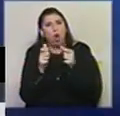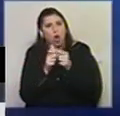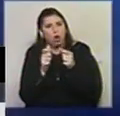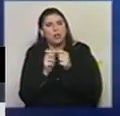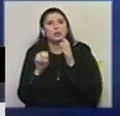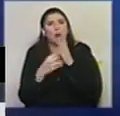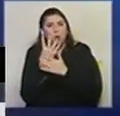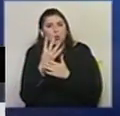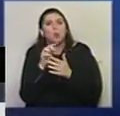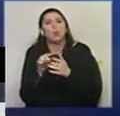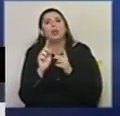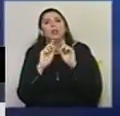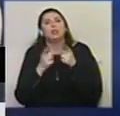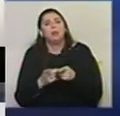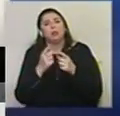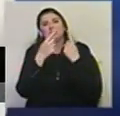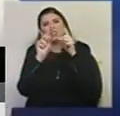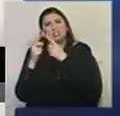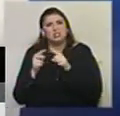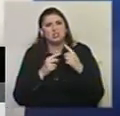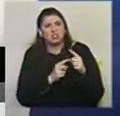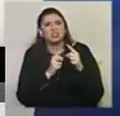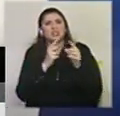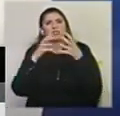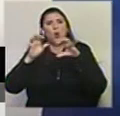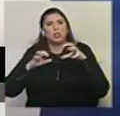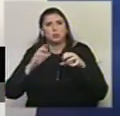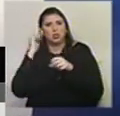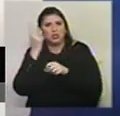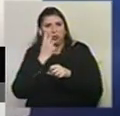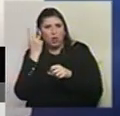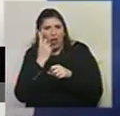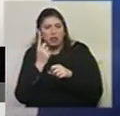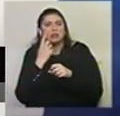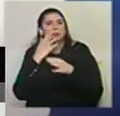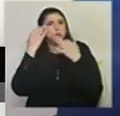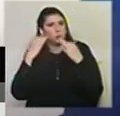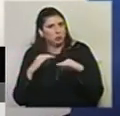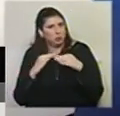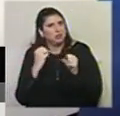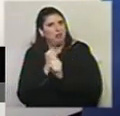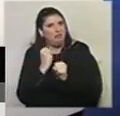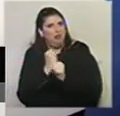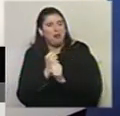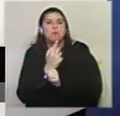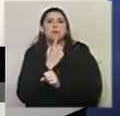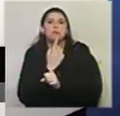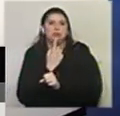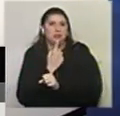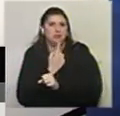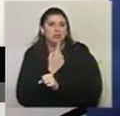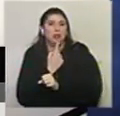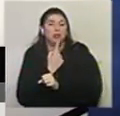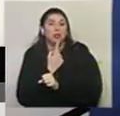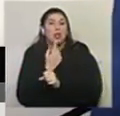los organismos multilaterales internacionales para justamente trabajar en una política, es decir, enfrentar desde